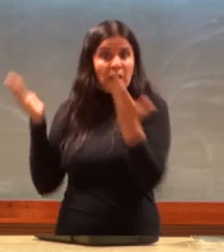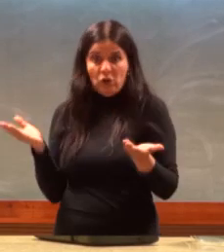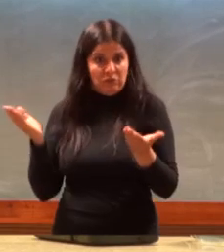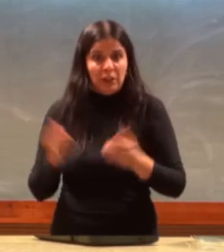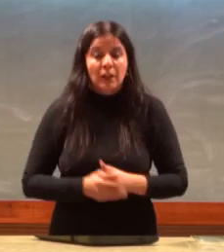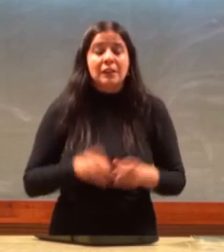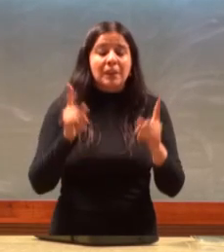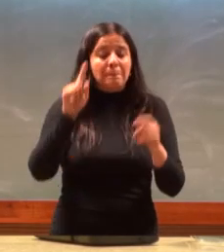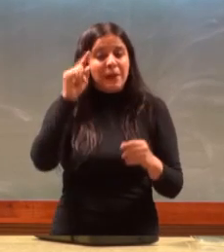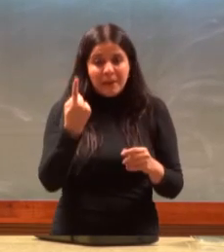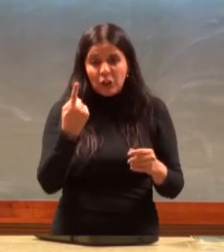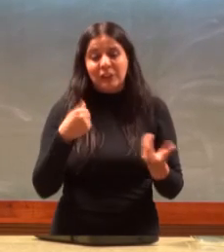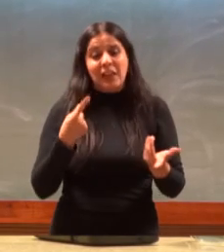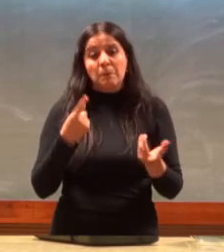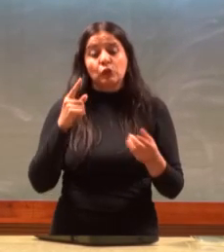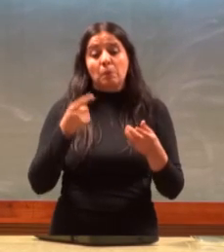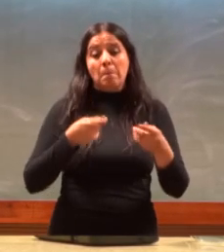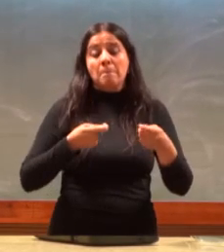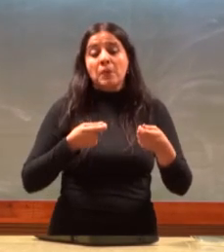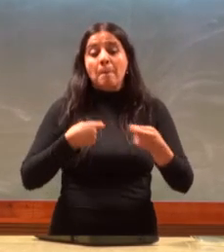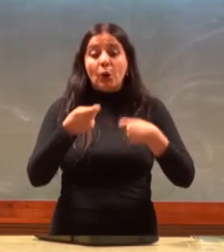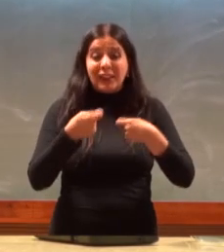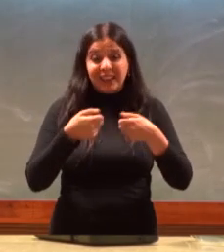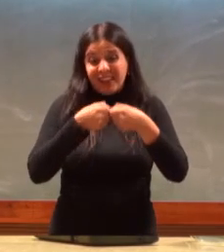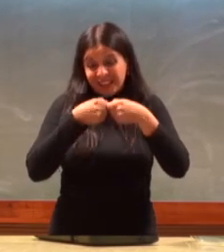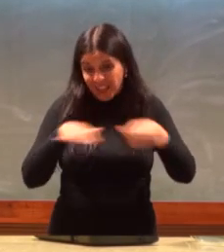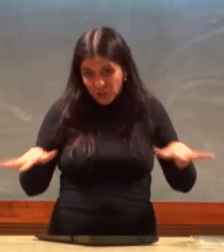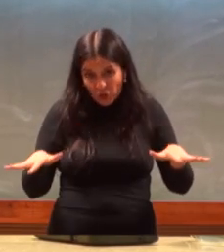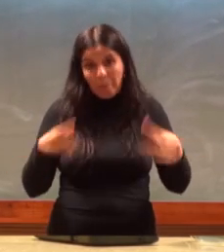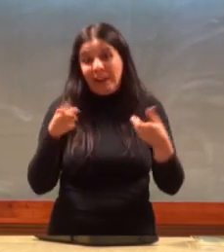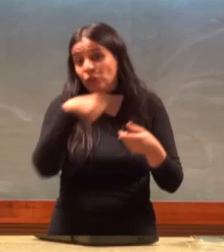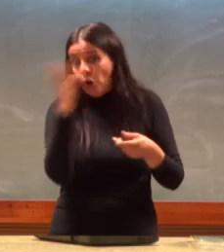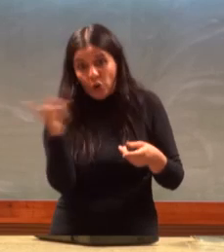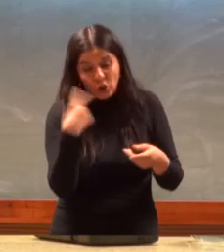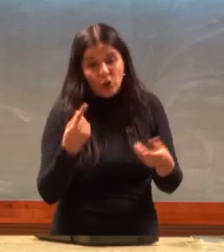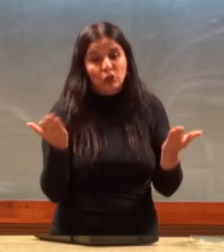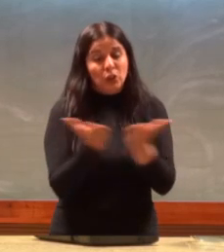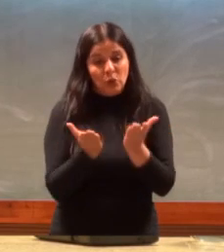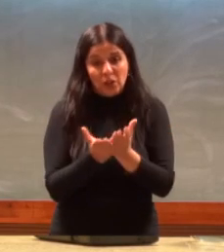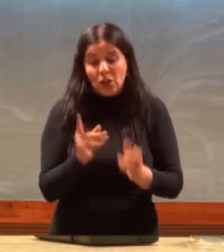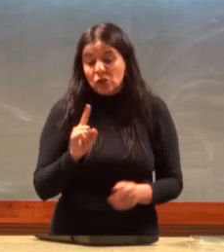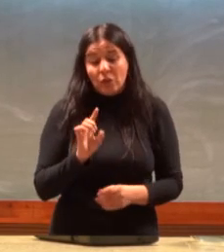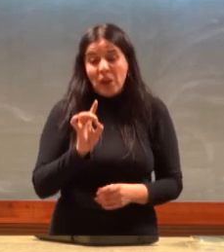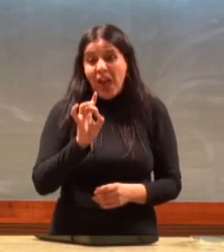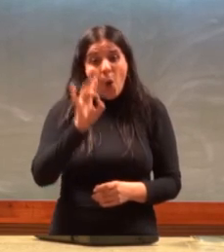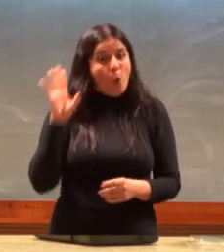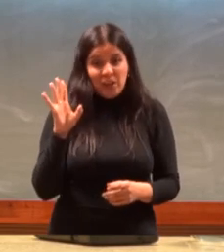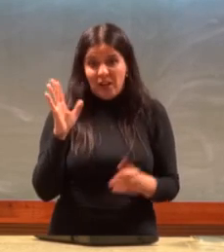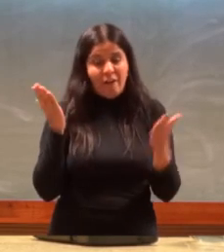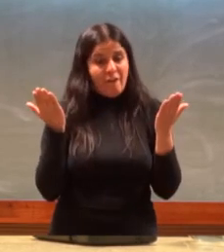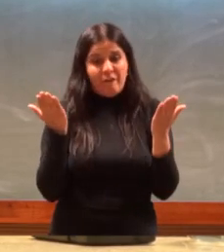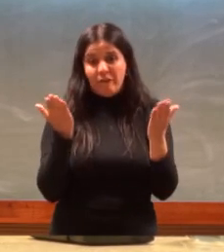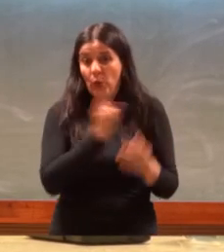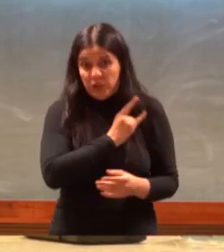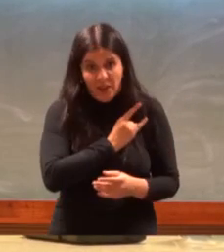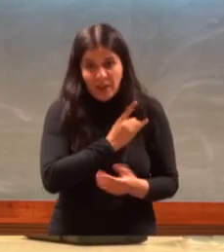primeras facultades en promover políticas de extensión de promoción y regularidad para los estudiantes porque fuimos una de las únicas facultades en consolidar